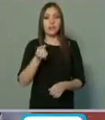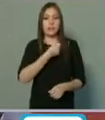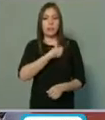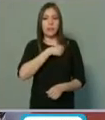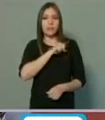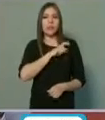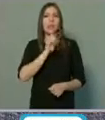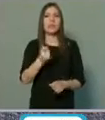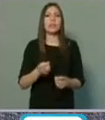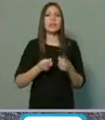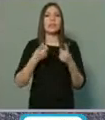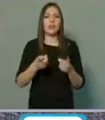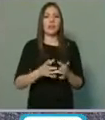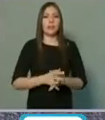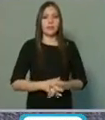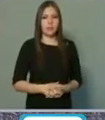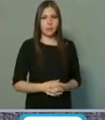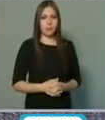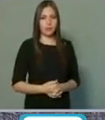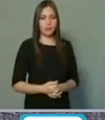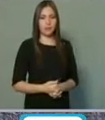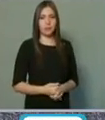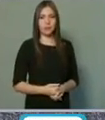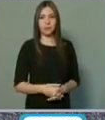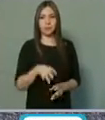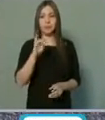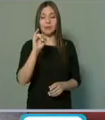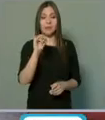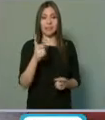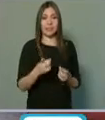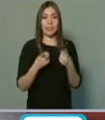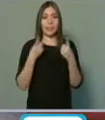lo que nos da? Excelente, fíjate que sí nos da,